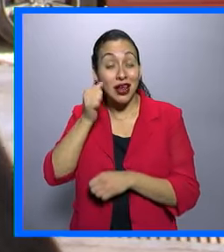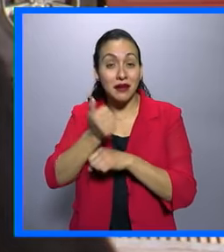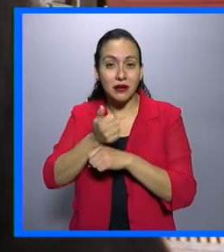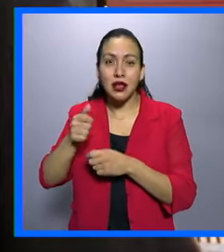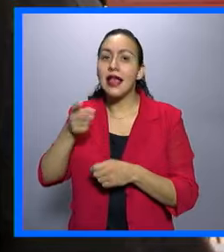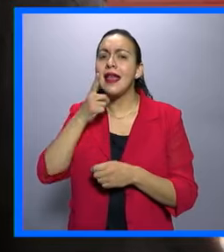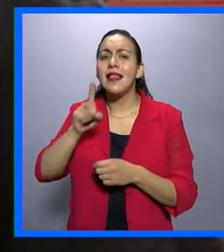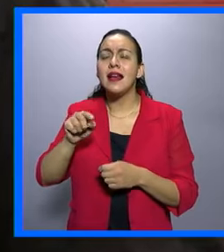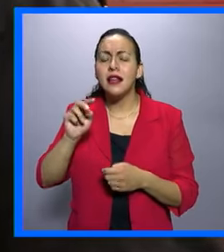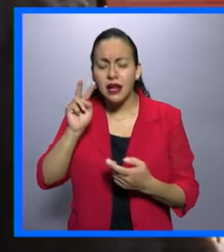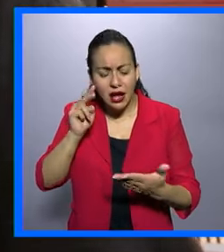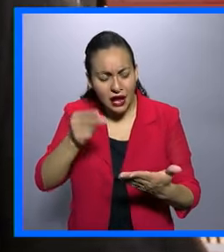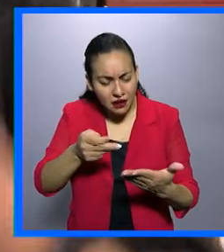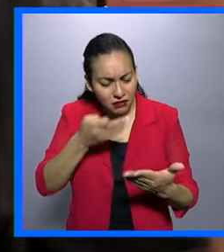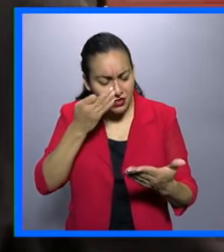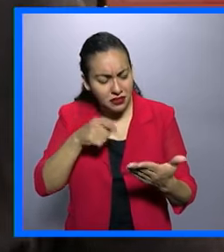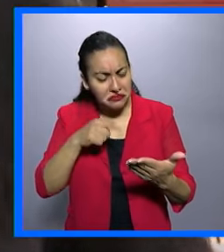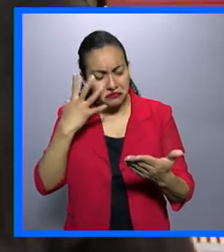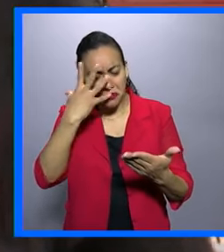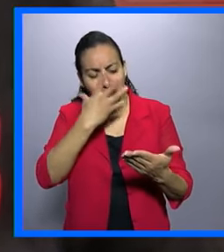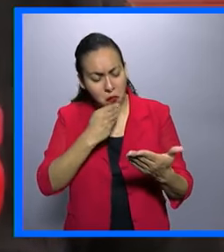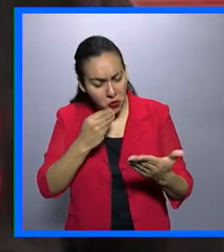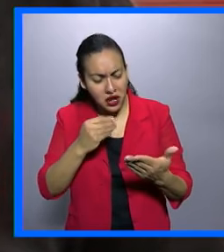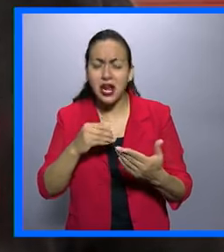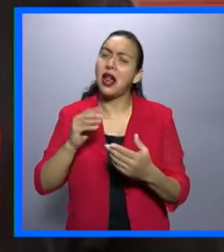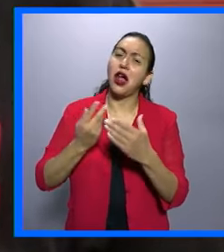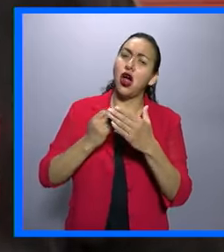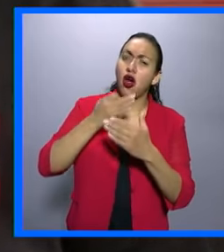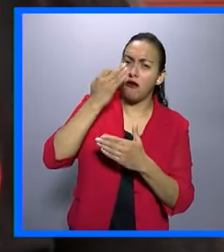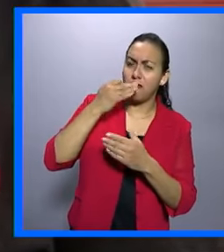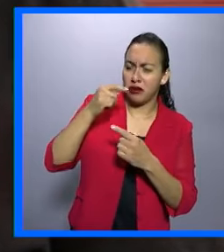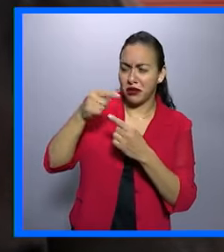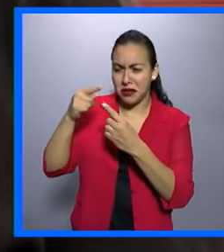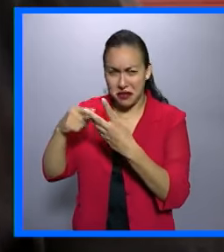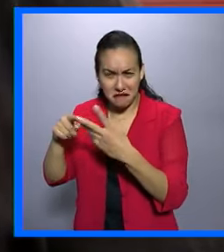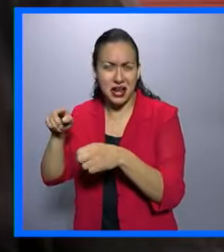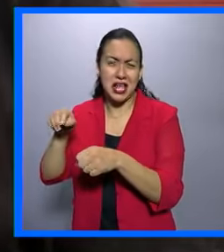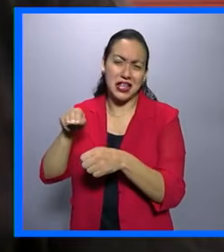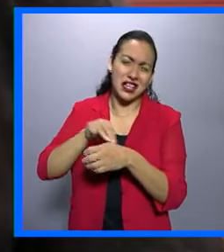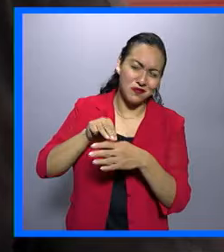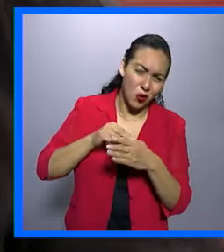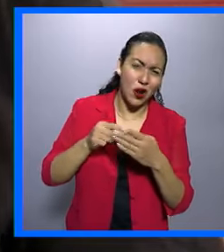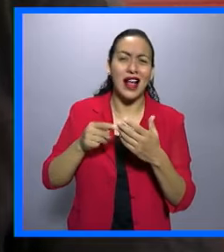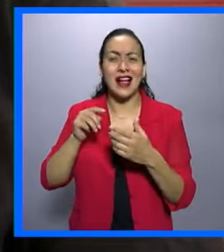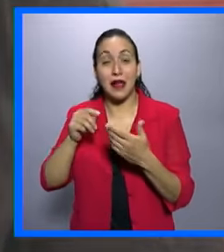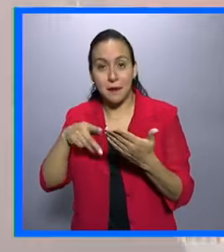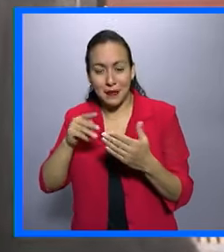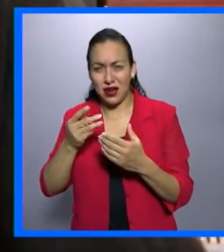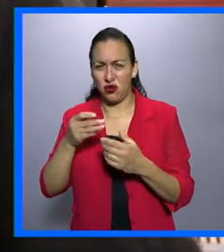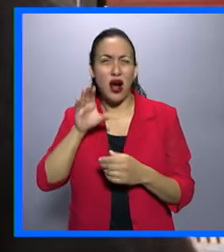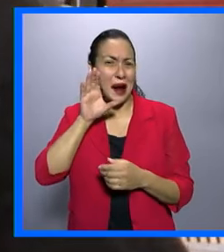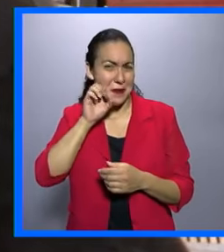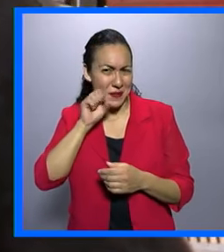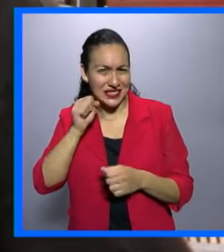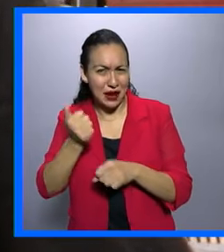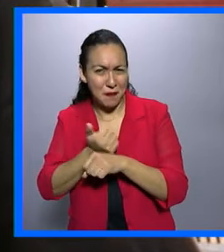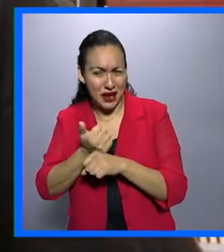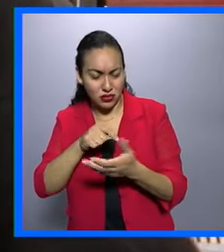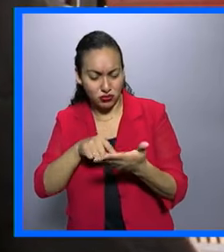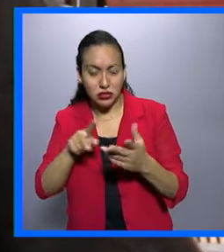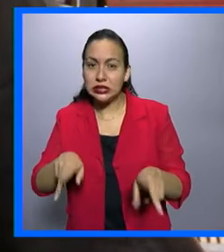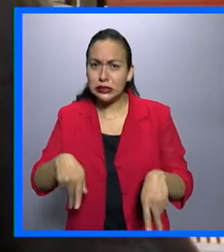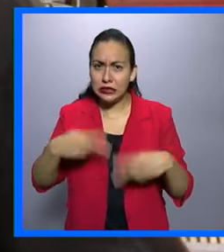florerías y decían, bueno, esta sí me gusta, la orquídea me gusta, el anturio está bonito, las violetas, pero cempasúchil no. Aquí imagínense